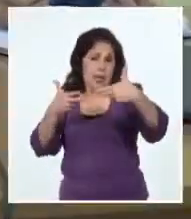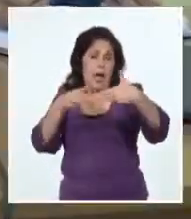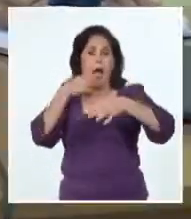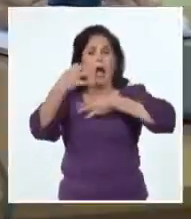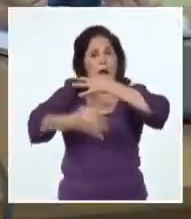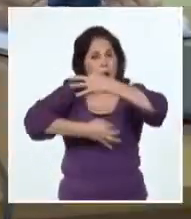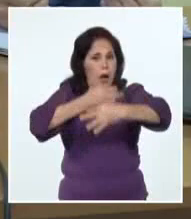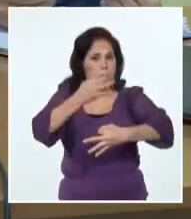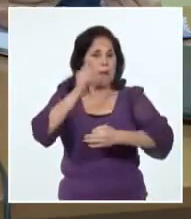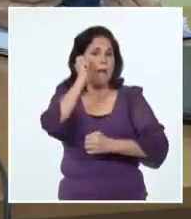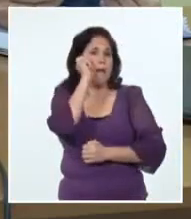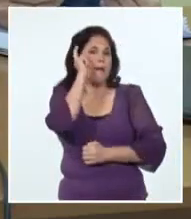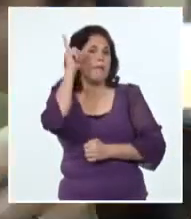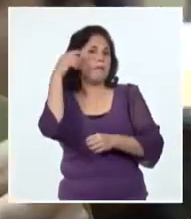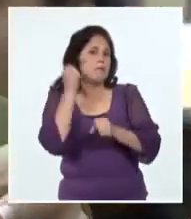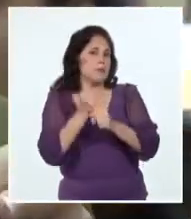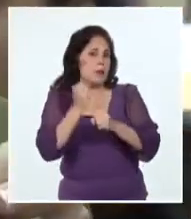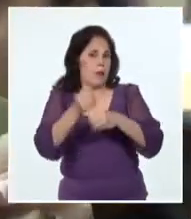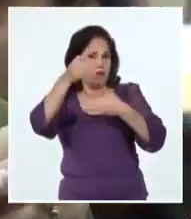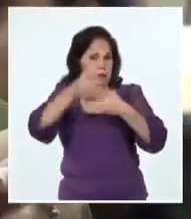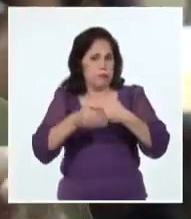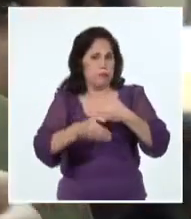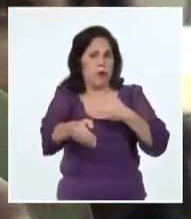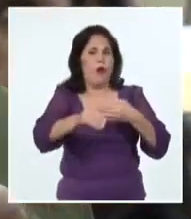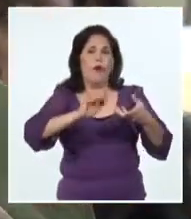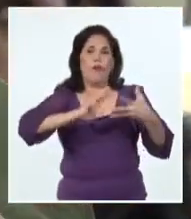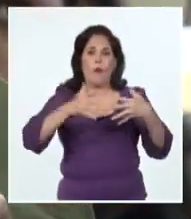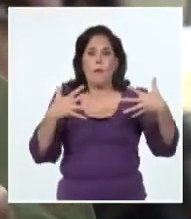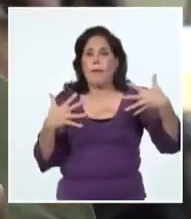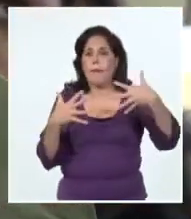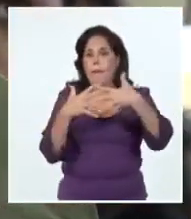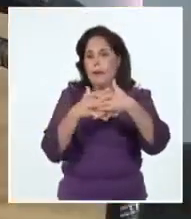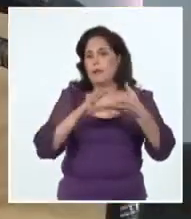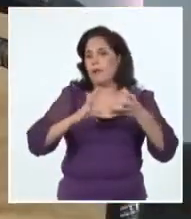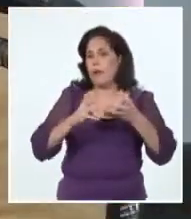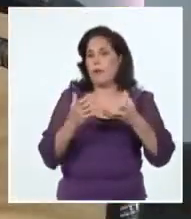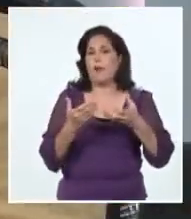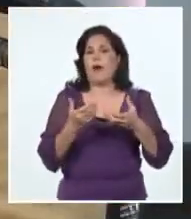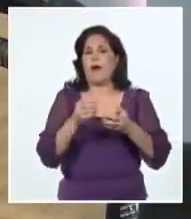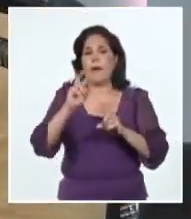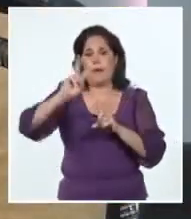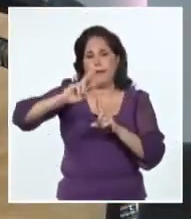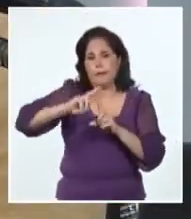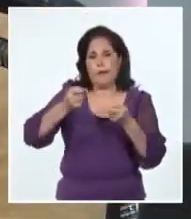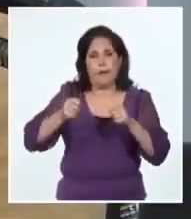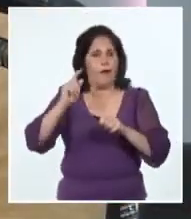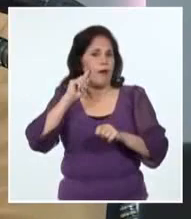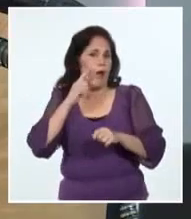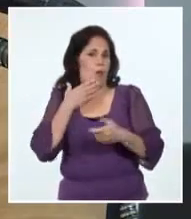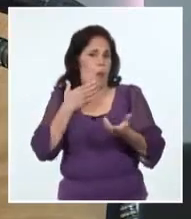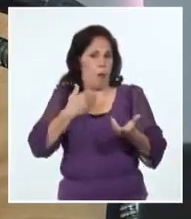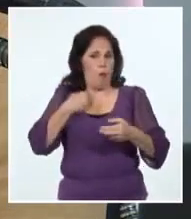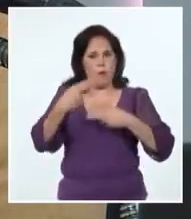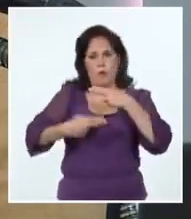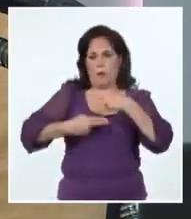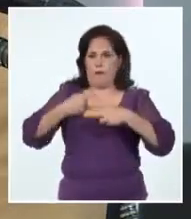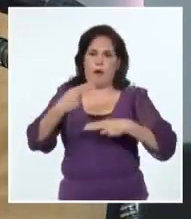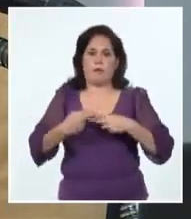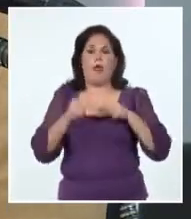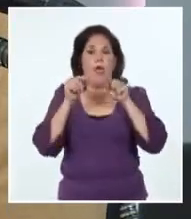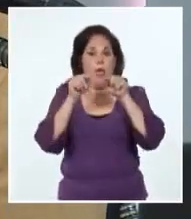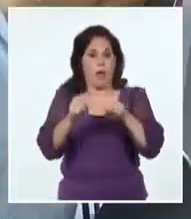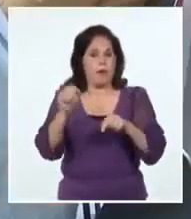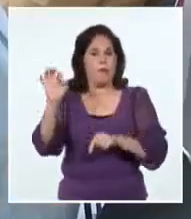las experiencias que permitirán un nuevo tipo de vínculo en el sistema de medios públicos y el sistema de instituciones, así como